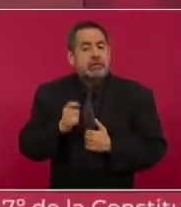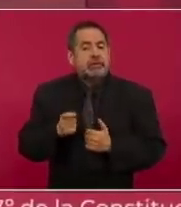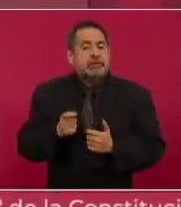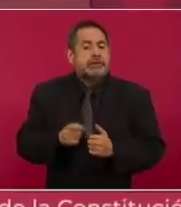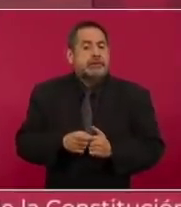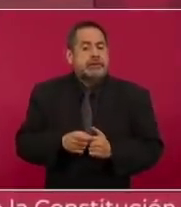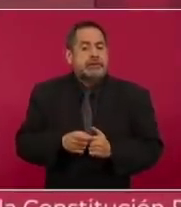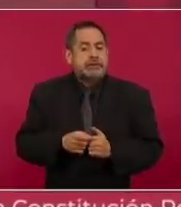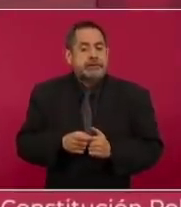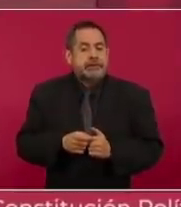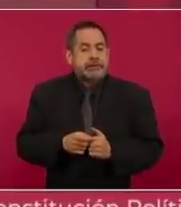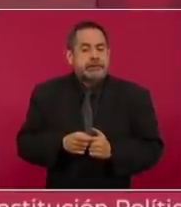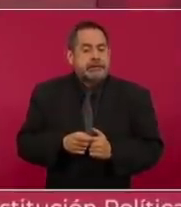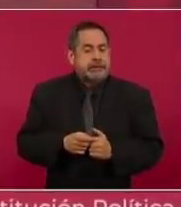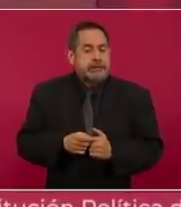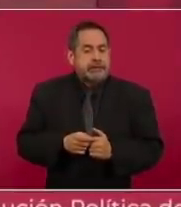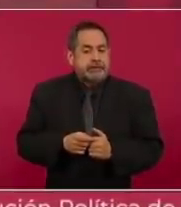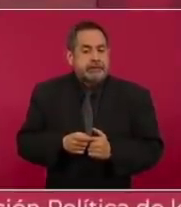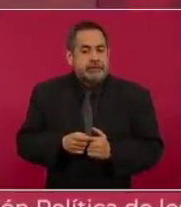que